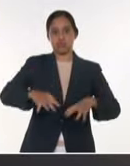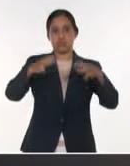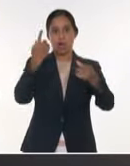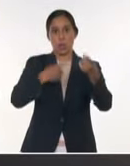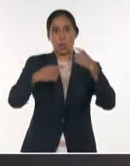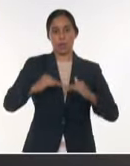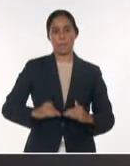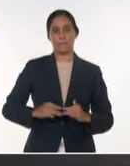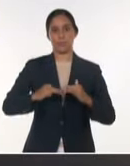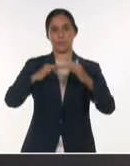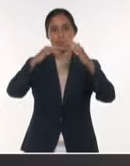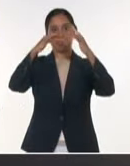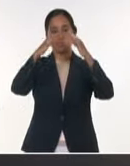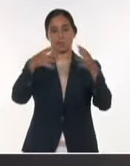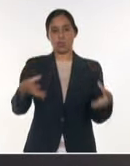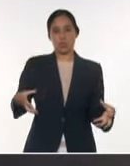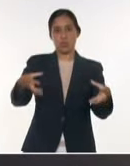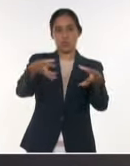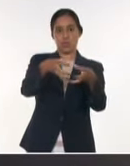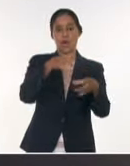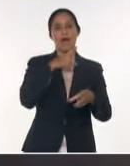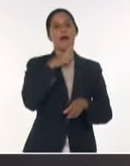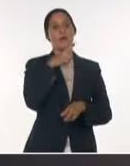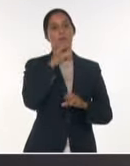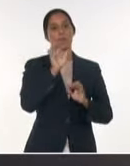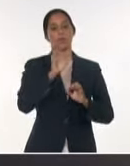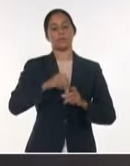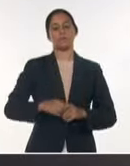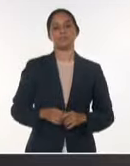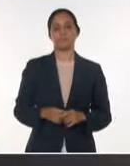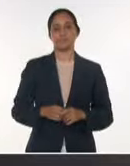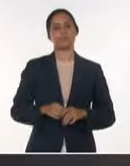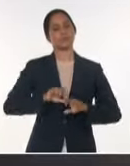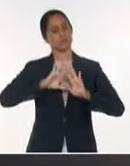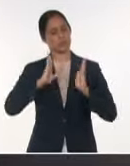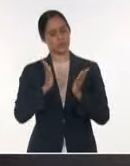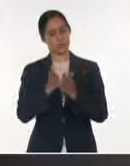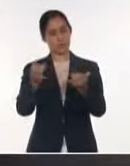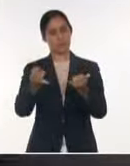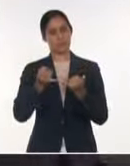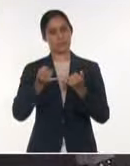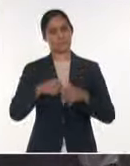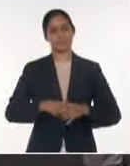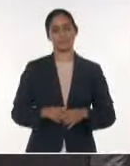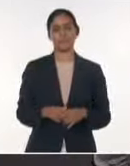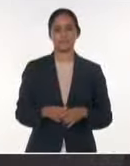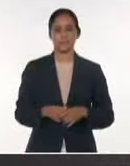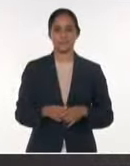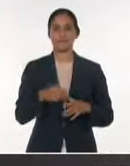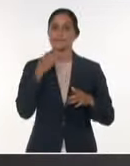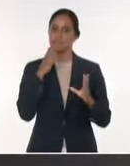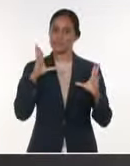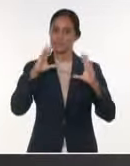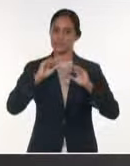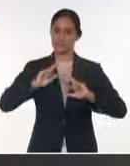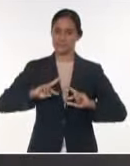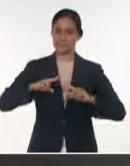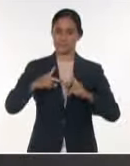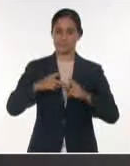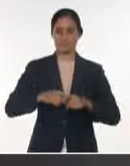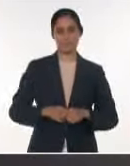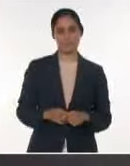los procesos de infiltración, pero no los de escurrimiento hacia los embalses. No con todos esos detalles, el máster en ciencias. Buenas noches. Durante el